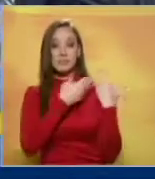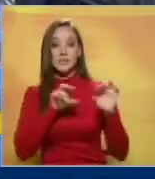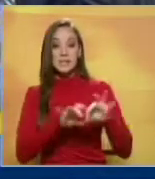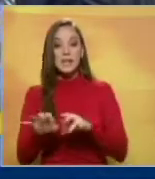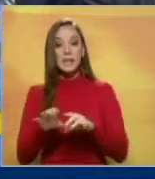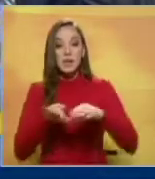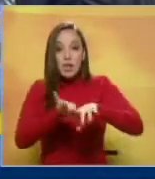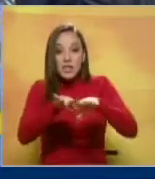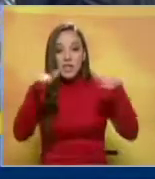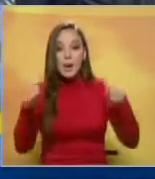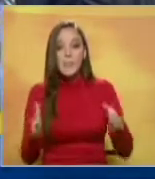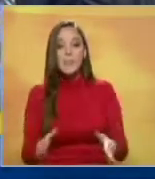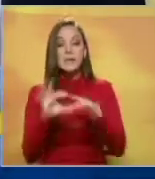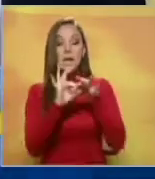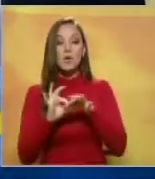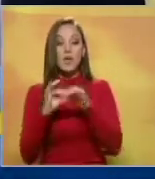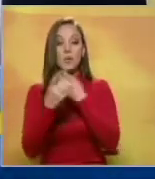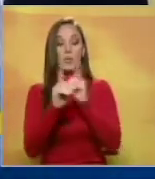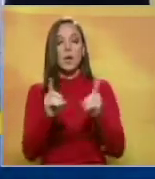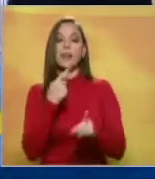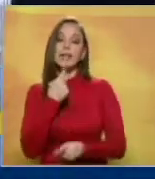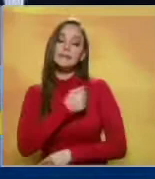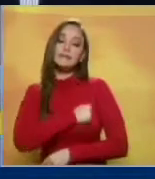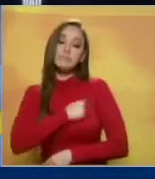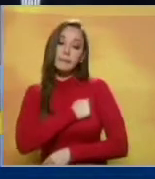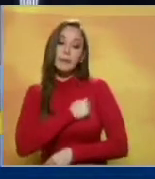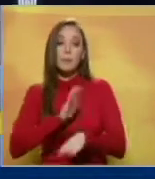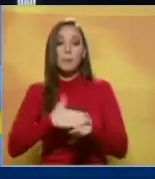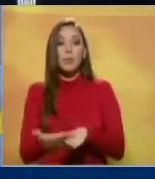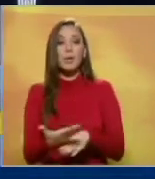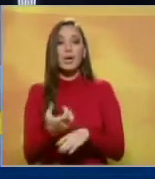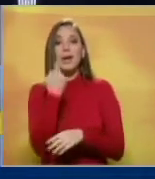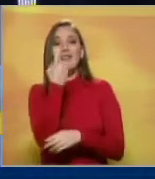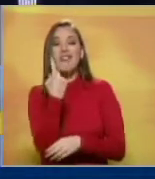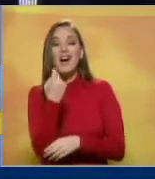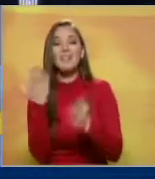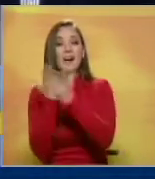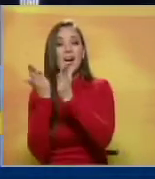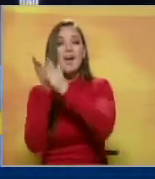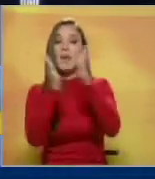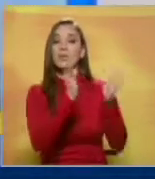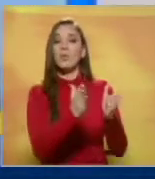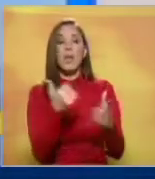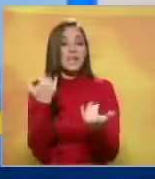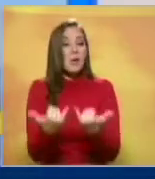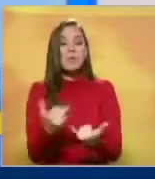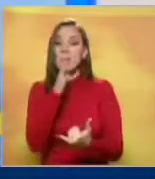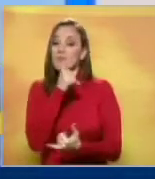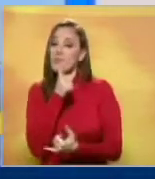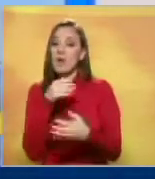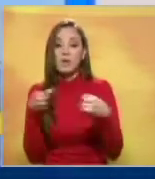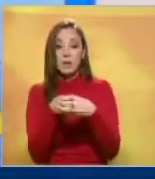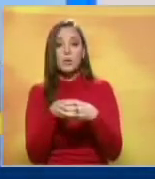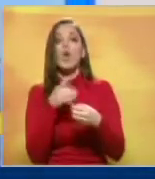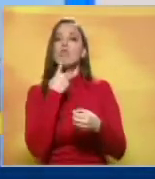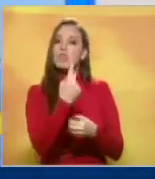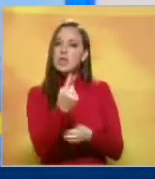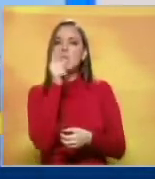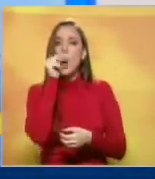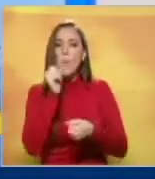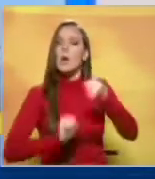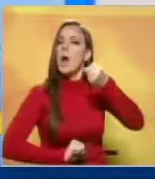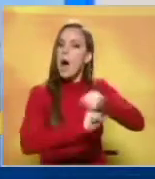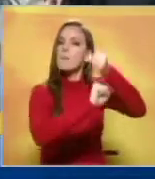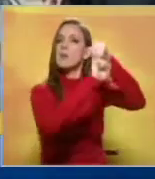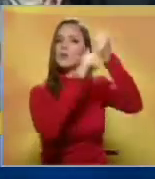la mesa de la unidad lamenta que a la fecha no se aportaba una reunión como el movimiento estudiantil le manifestó su respaldo a los jóvenes y rechazó